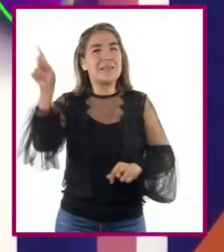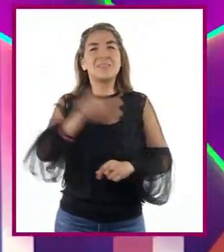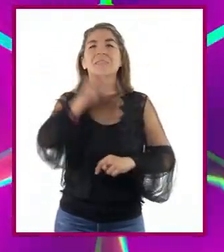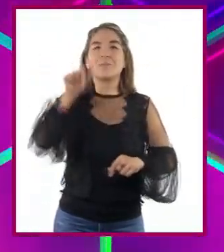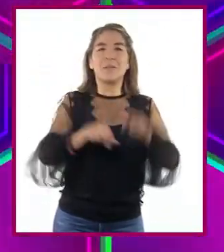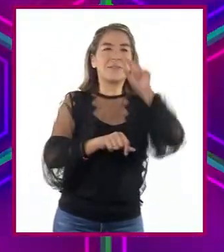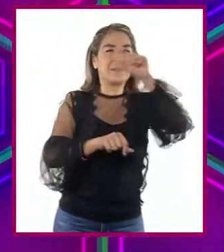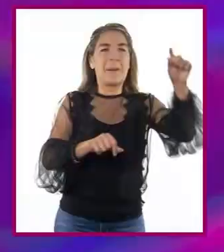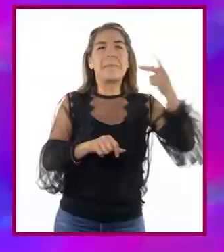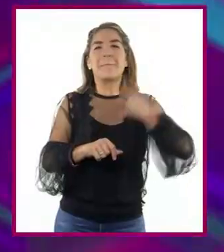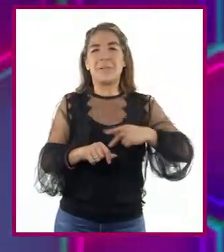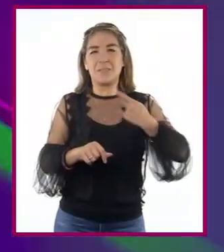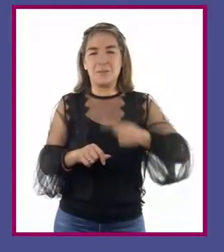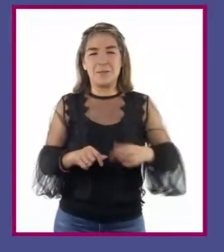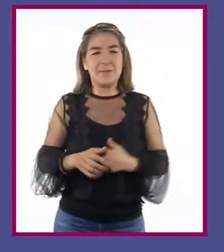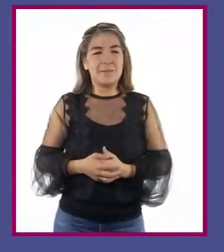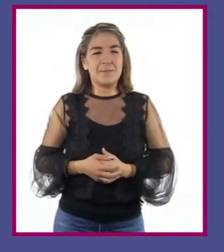destinatario.